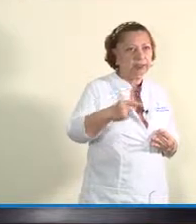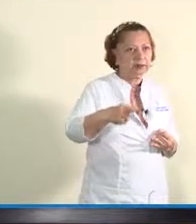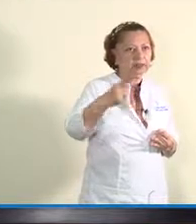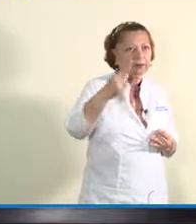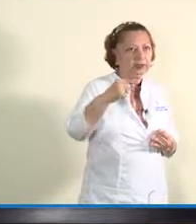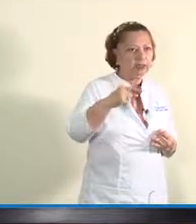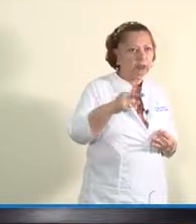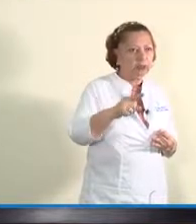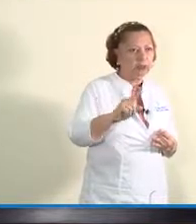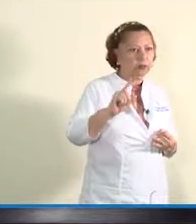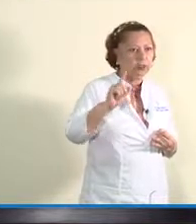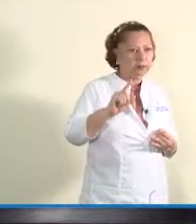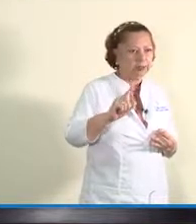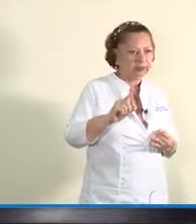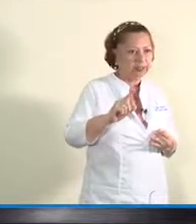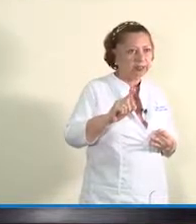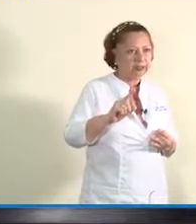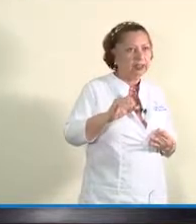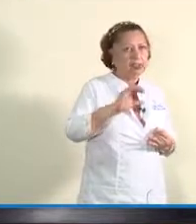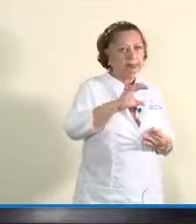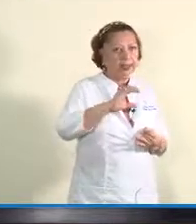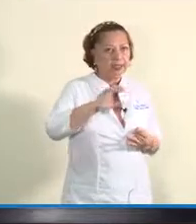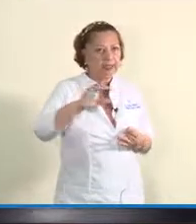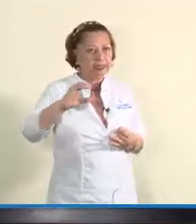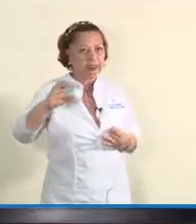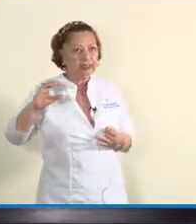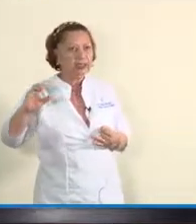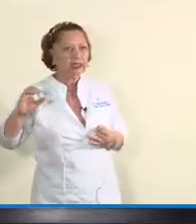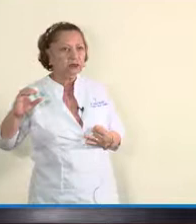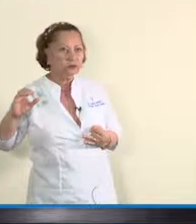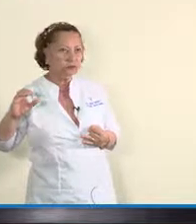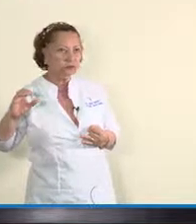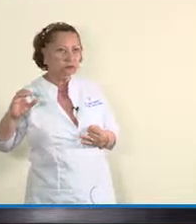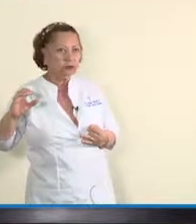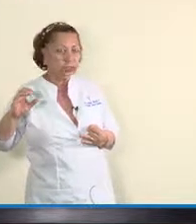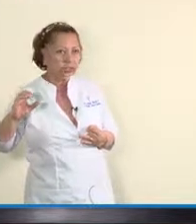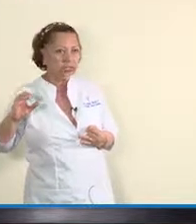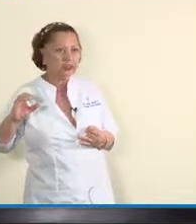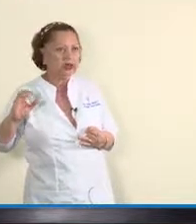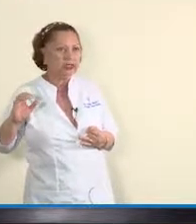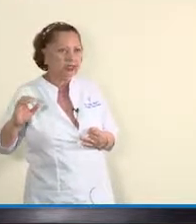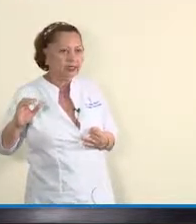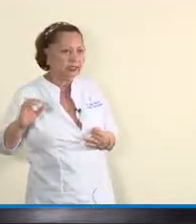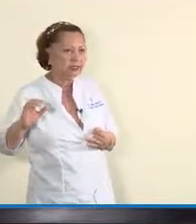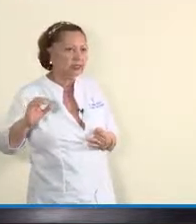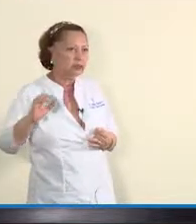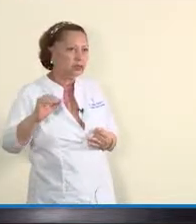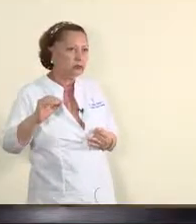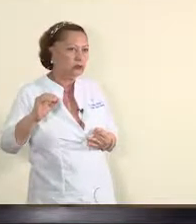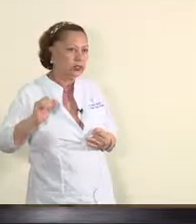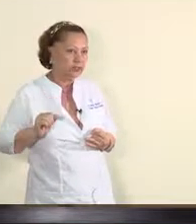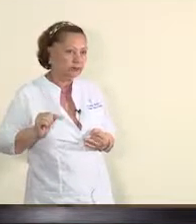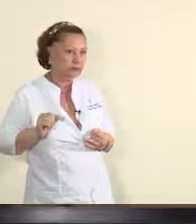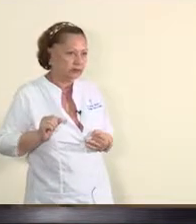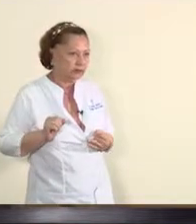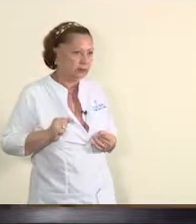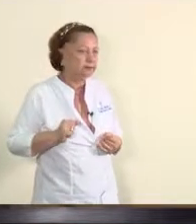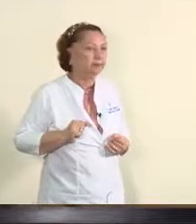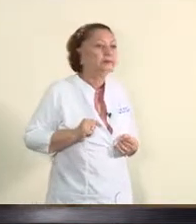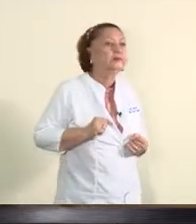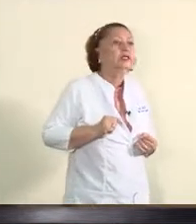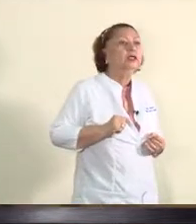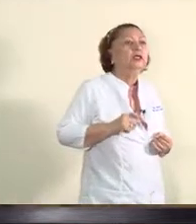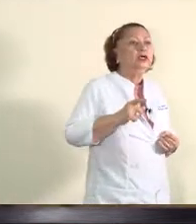resiliencia tanto para el terapeuta como el paciente para salir cada uno de ellos adelante de lo que